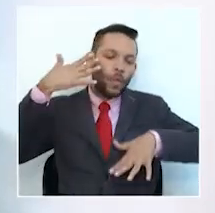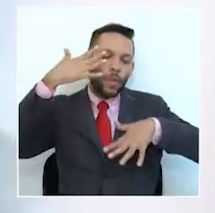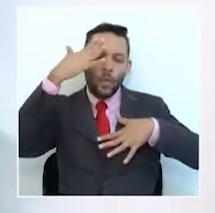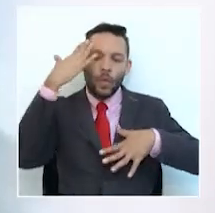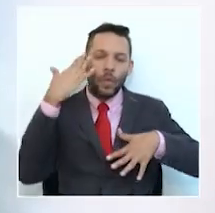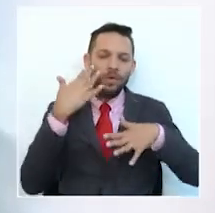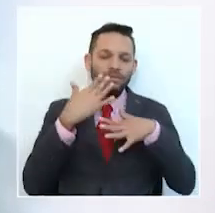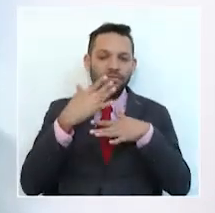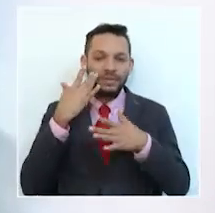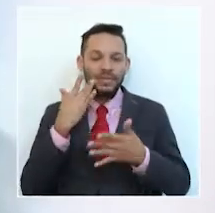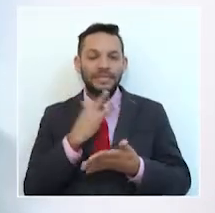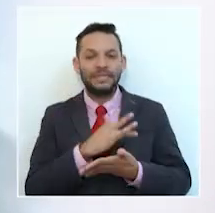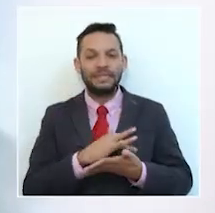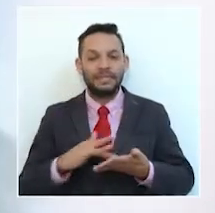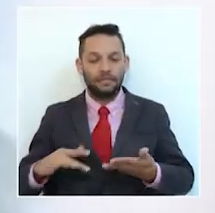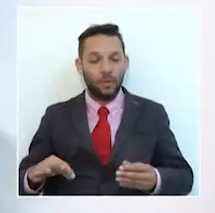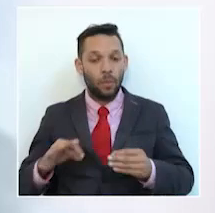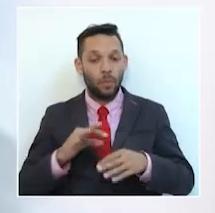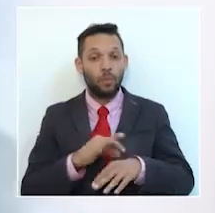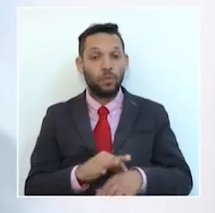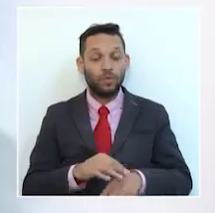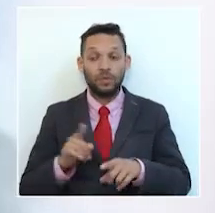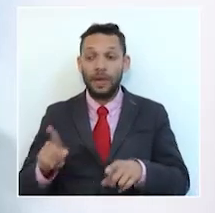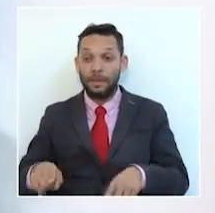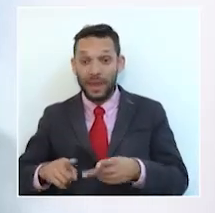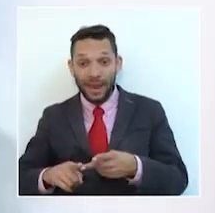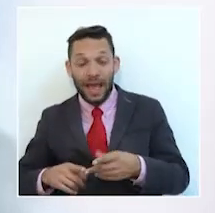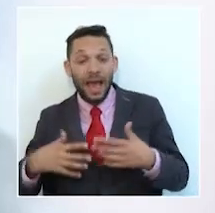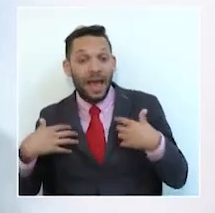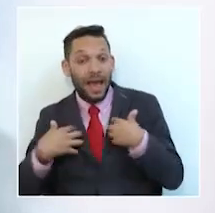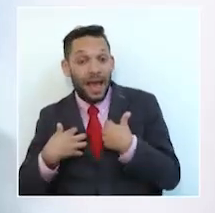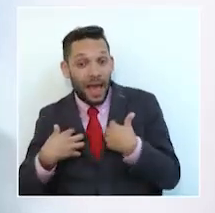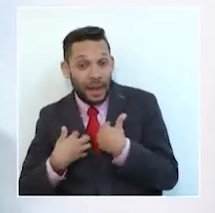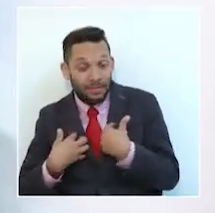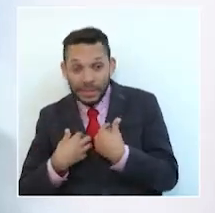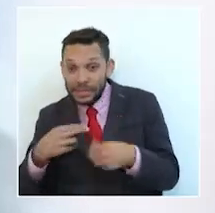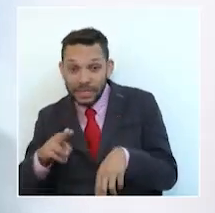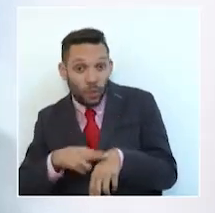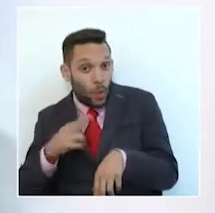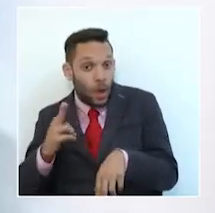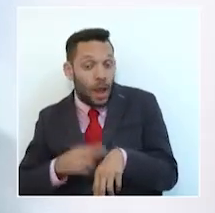lo hacían lo hacen muchos animales también en la naturaleza